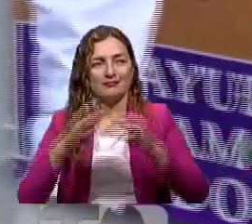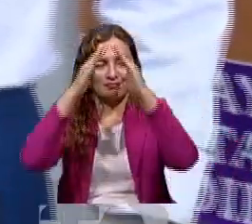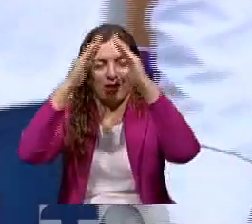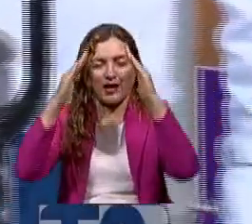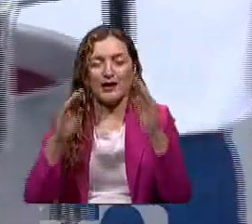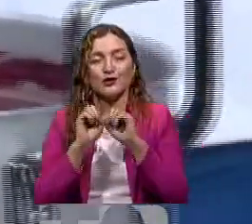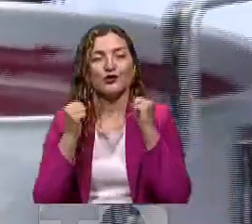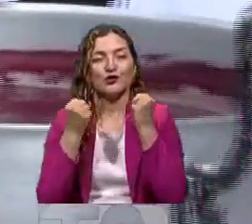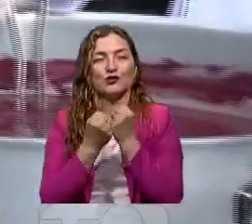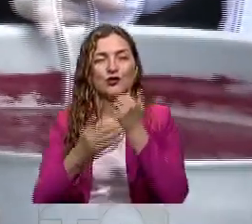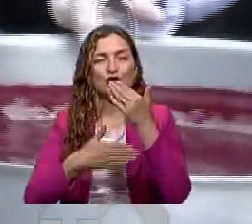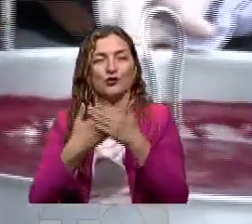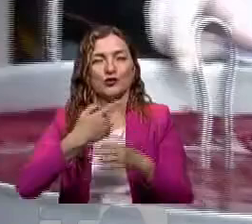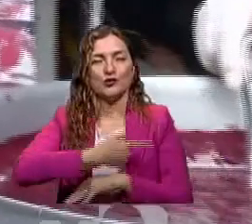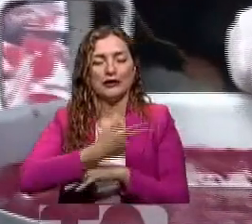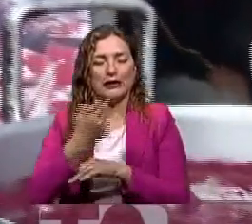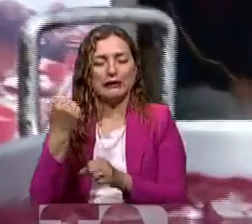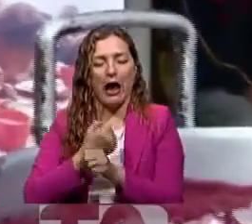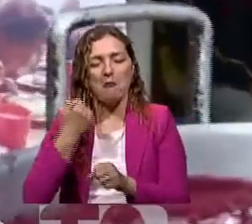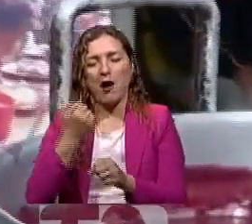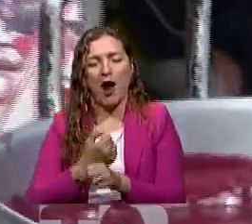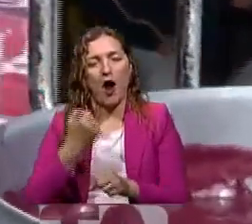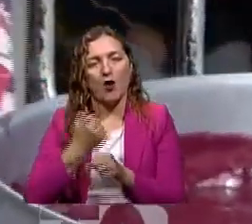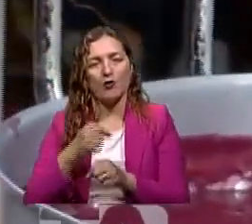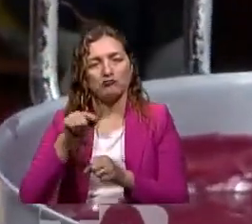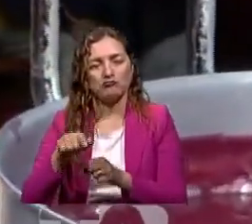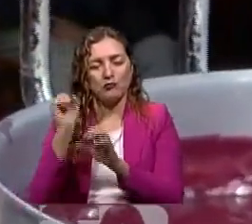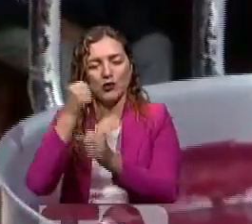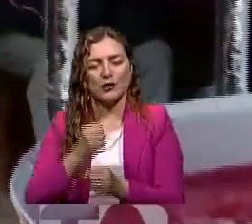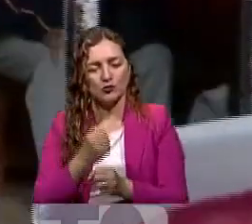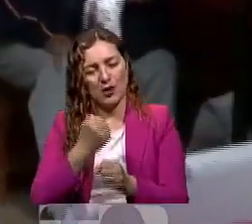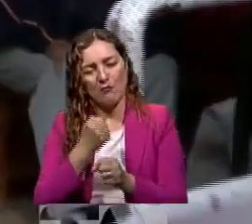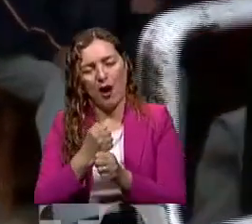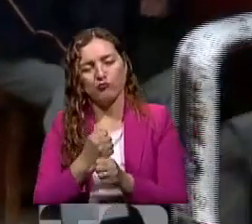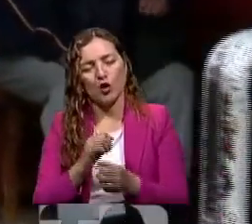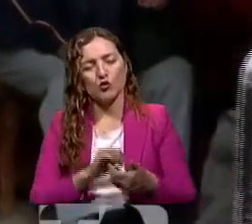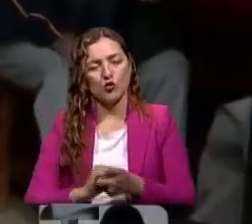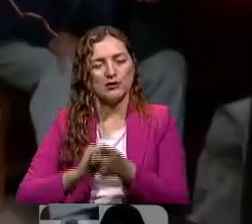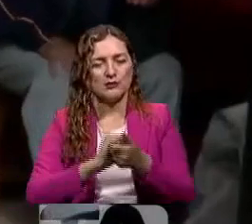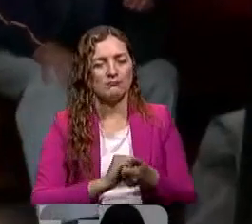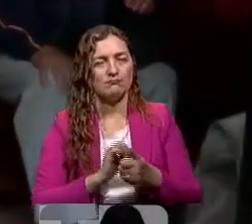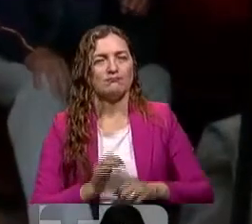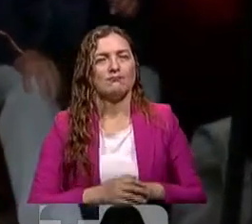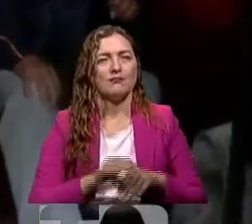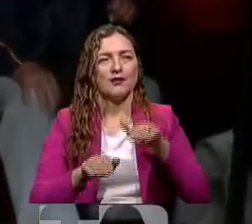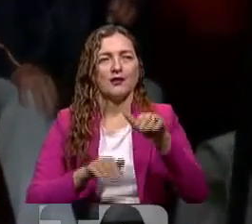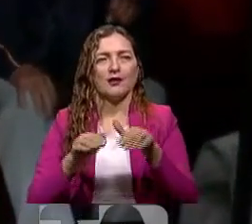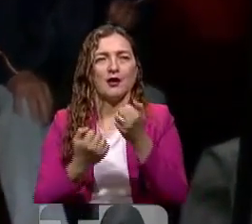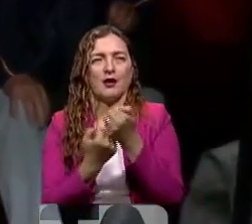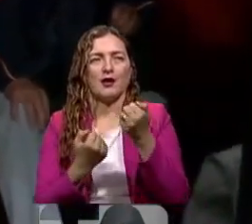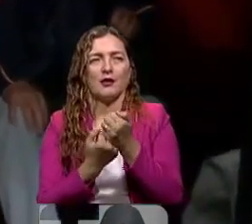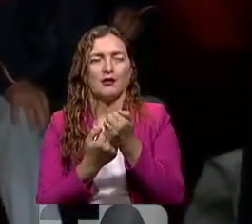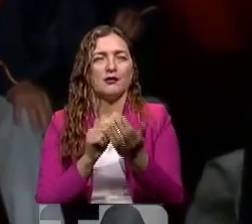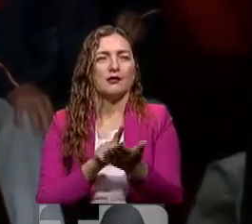lleva día a día Fundación Jonathan. Y en esta vez la solidaridad les hace un llamado a apoyar a Fundación Jonathan con